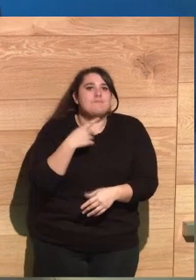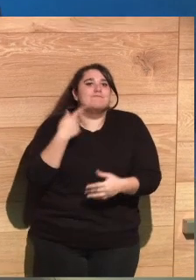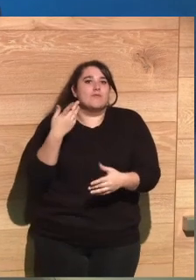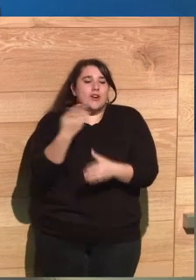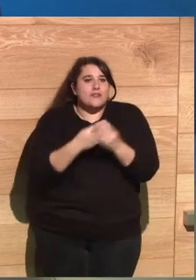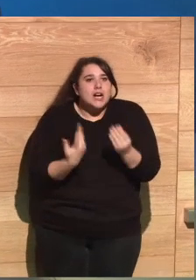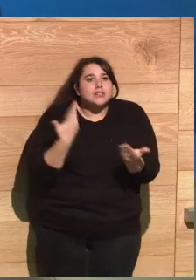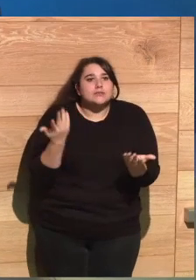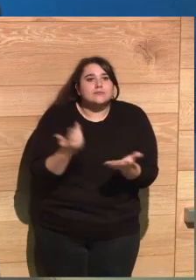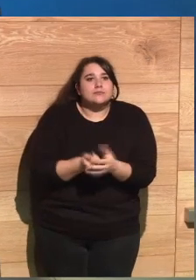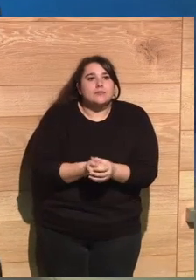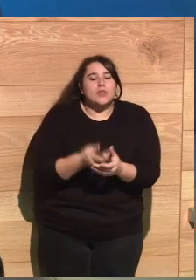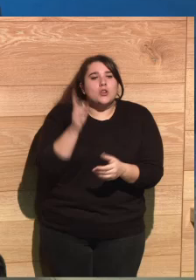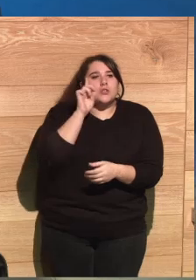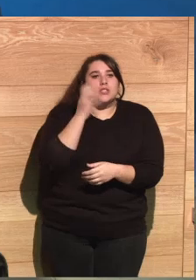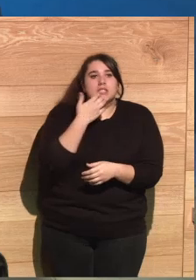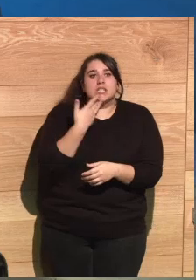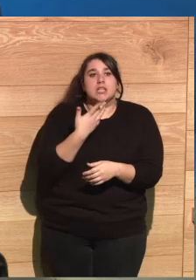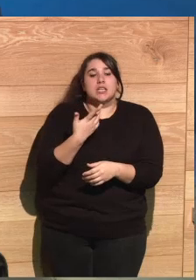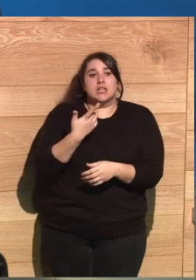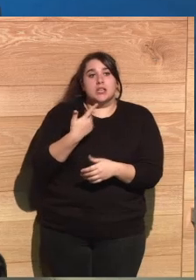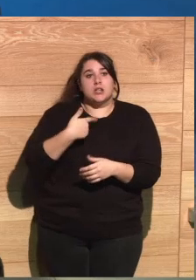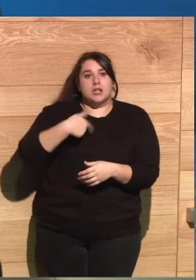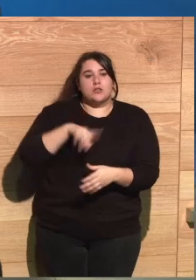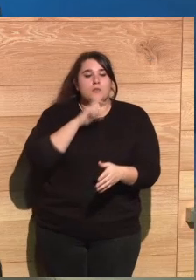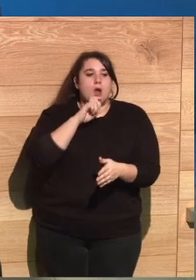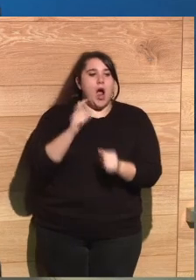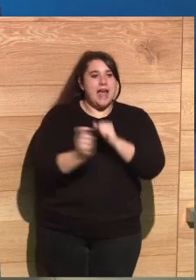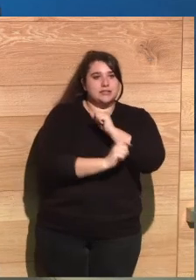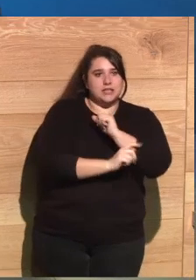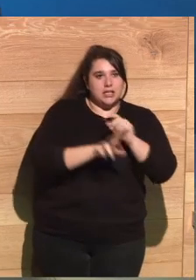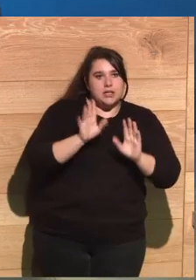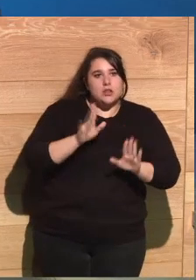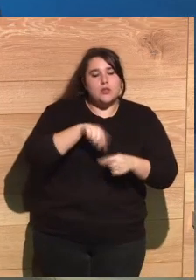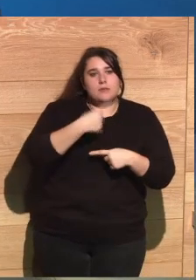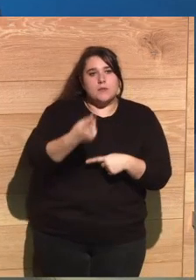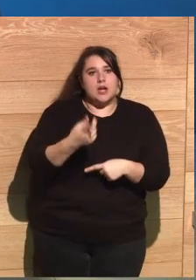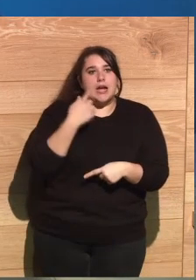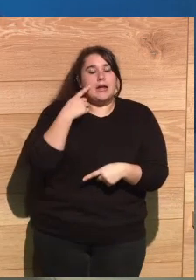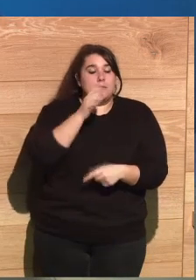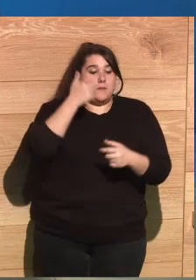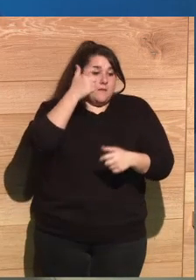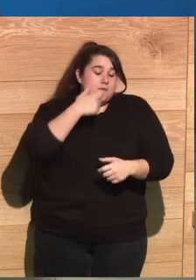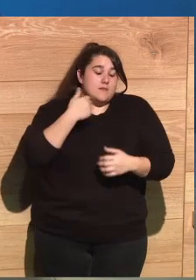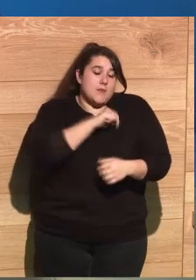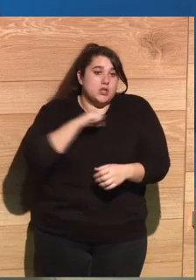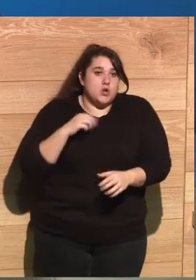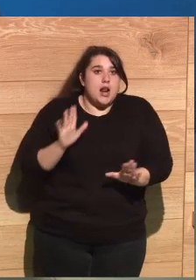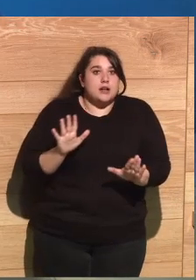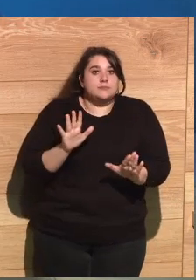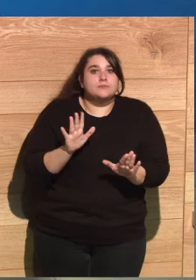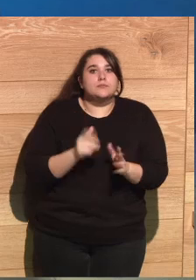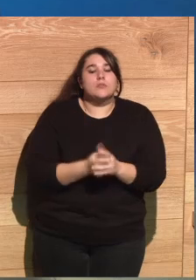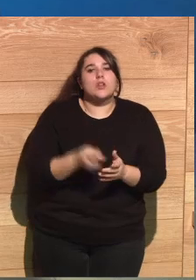fracasos, vamos, estoy hablando de la entrada de lo estratégico, luego pasaremos a lo personal, que es lo que a mí me interesa, ¿no? Yo no sé si no hay